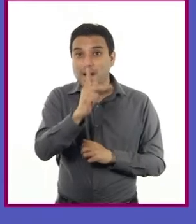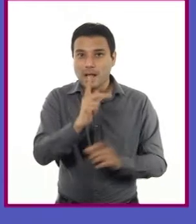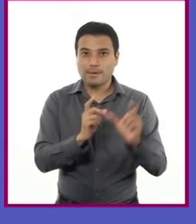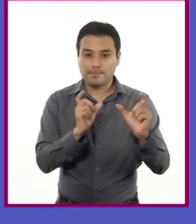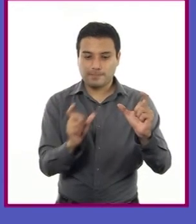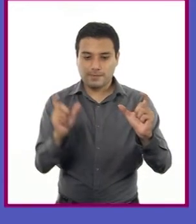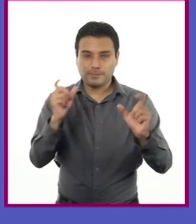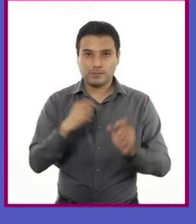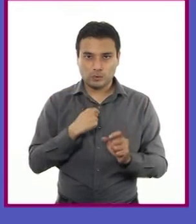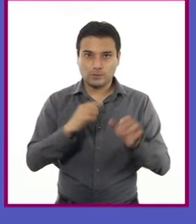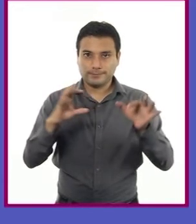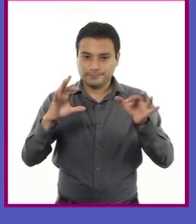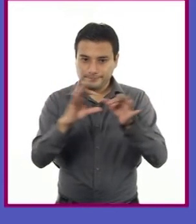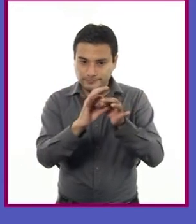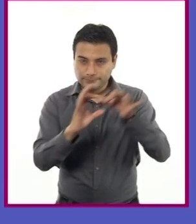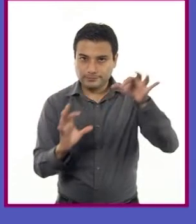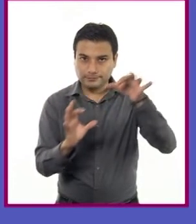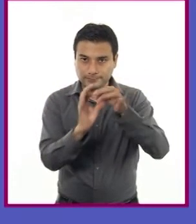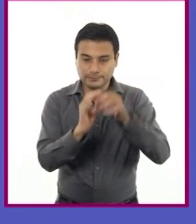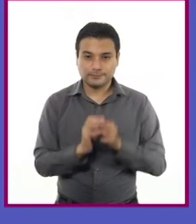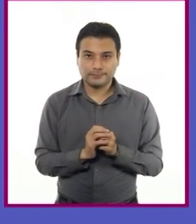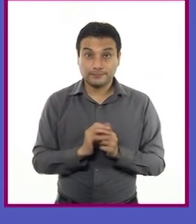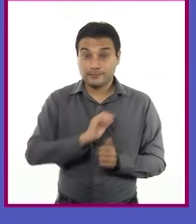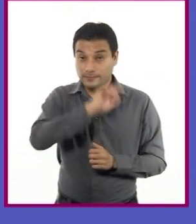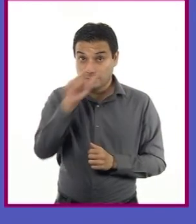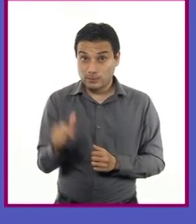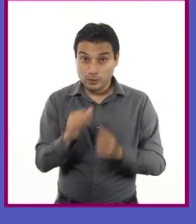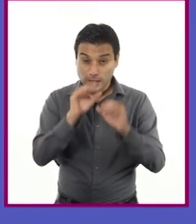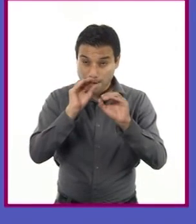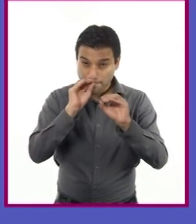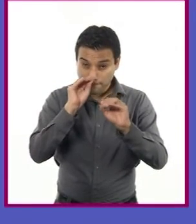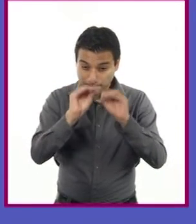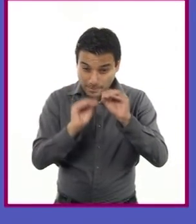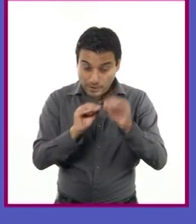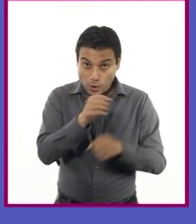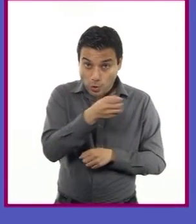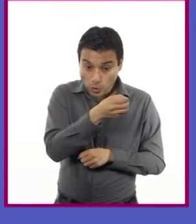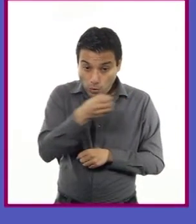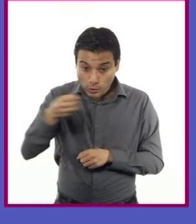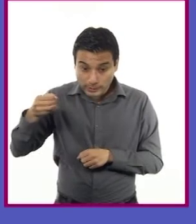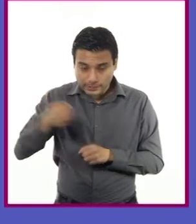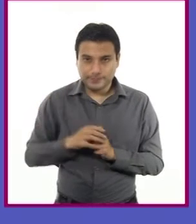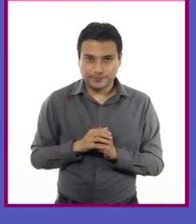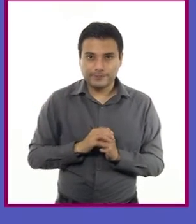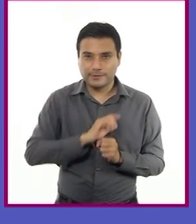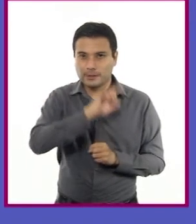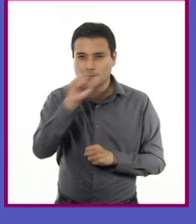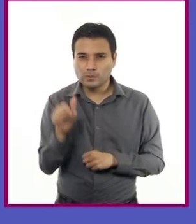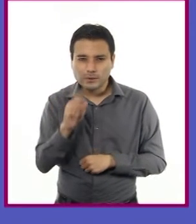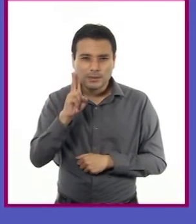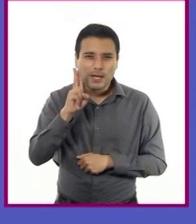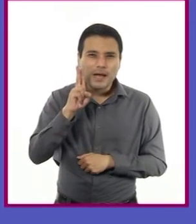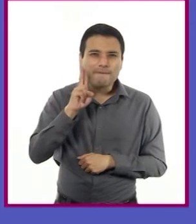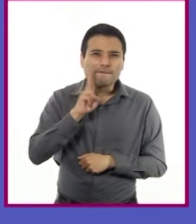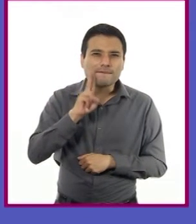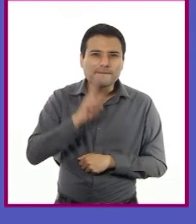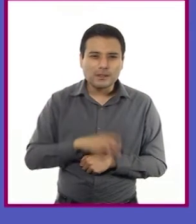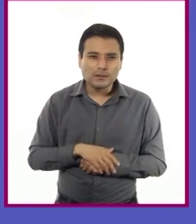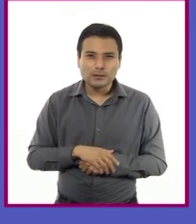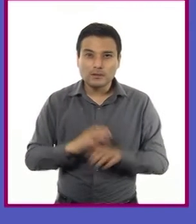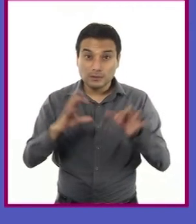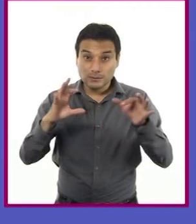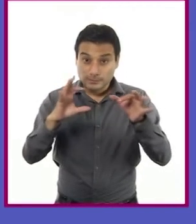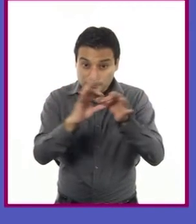enlace. Después de organizar los conceptos, debes comprobar que las relaciones establecidas